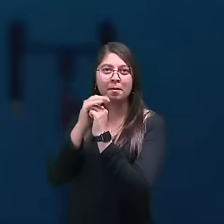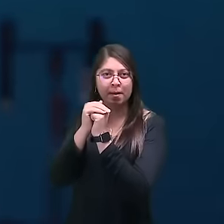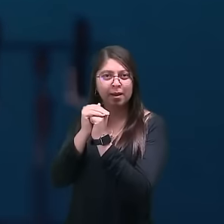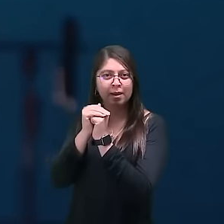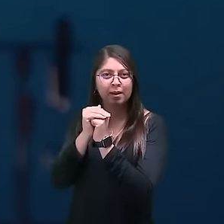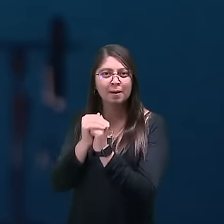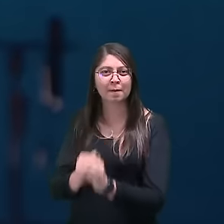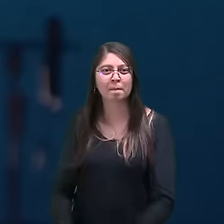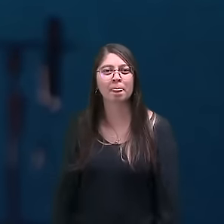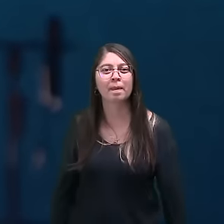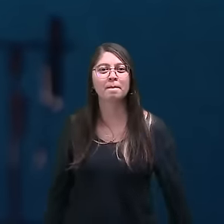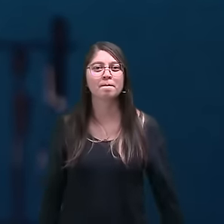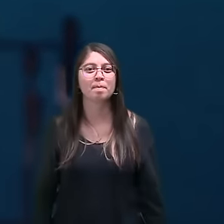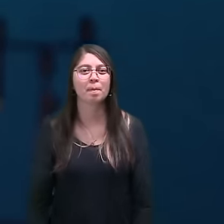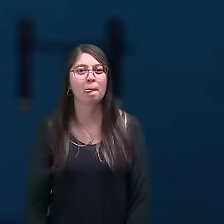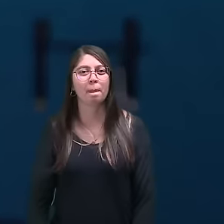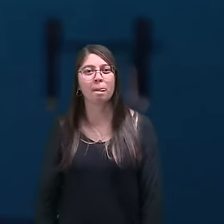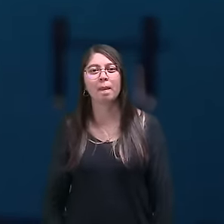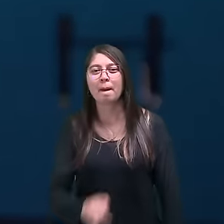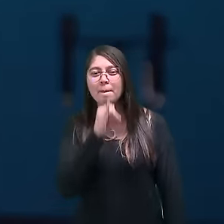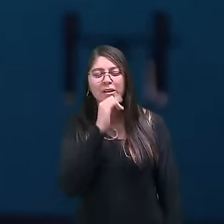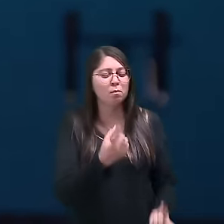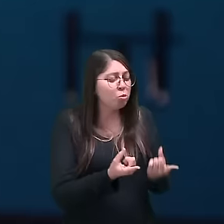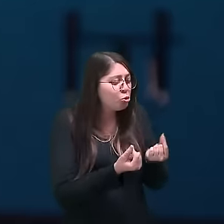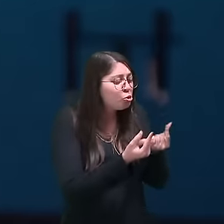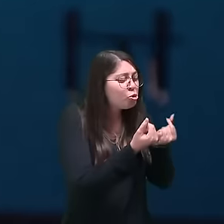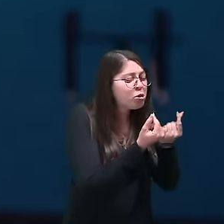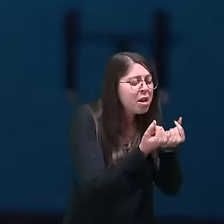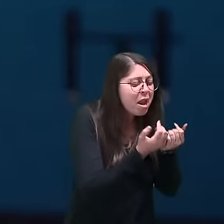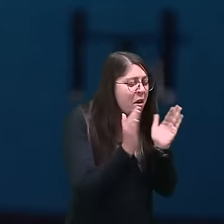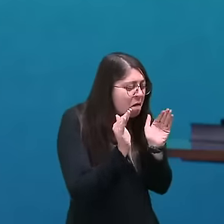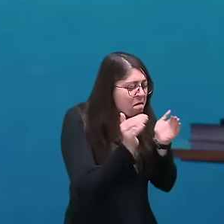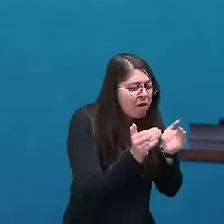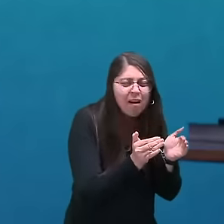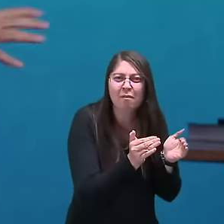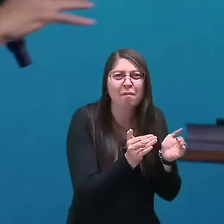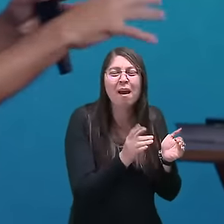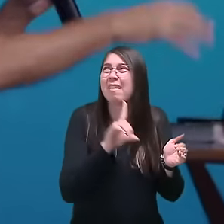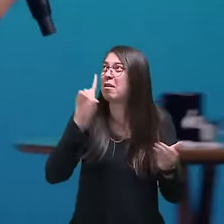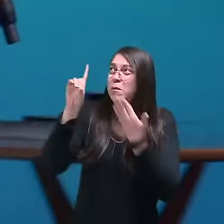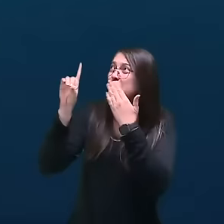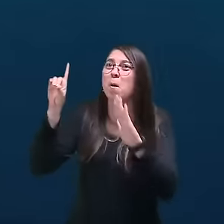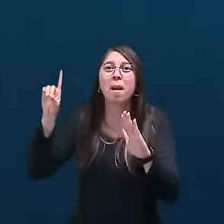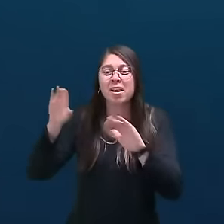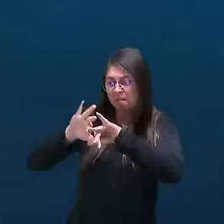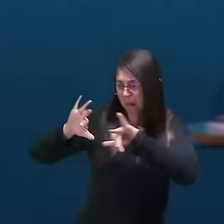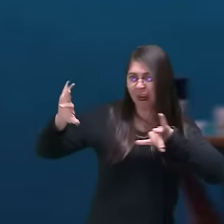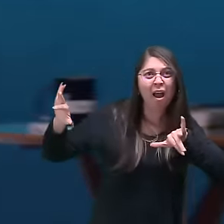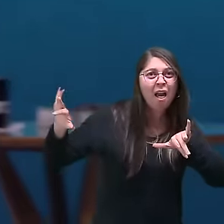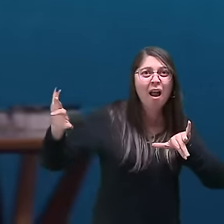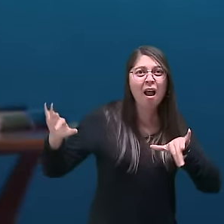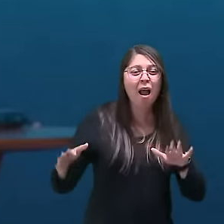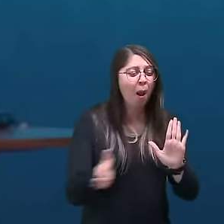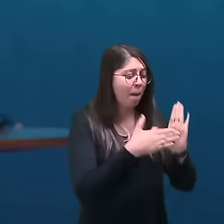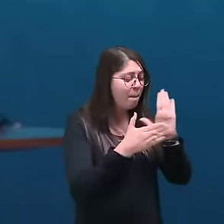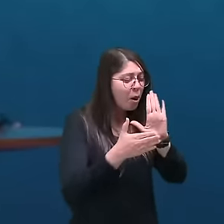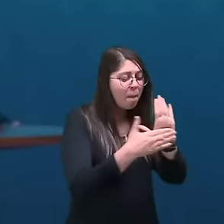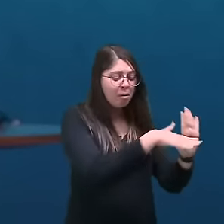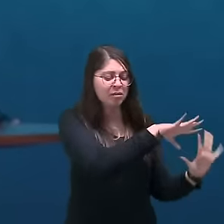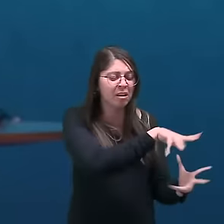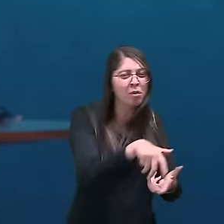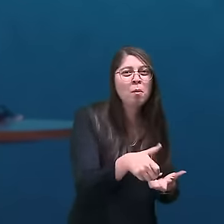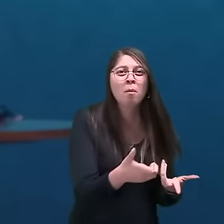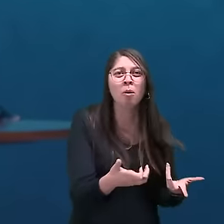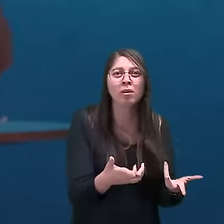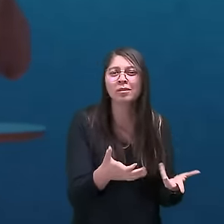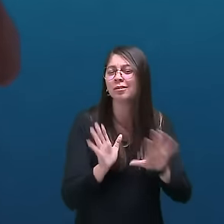No es un poco de reales que te va a afastar de tu promesa. No es una propuesta de un mundo que te va a afastar de aquello que Dios tiene para